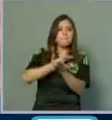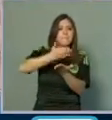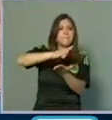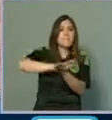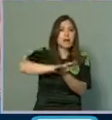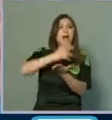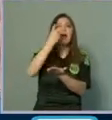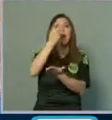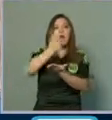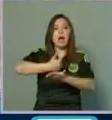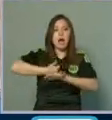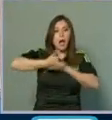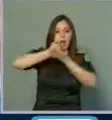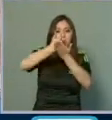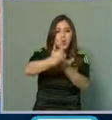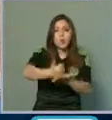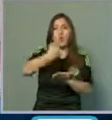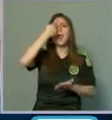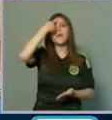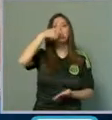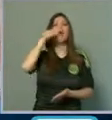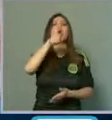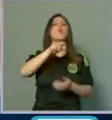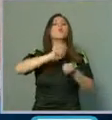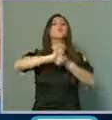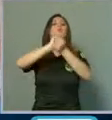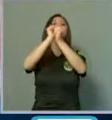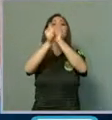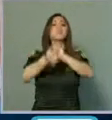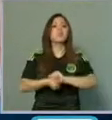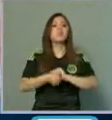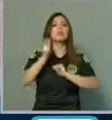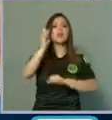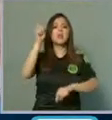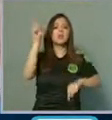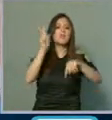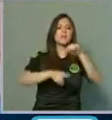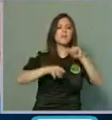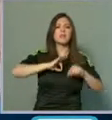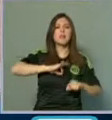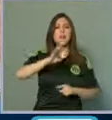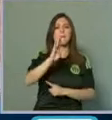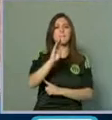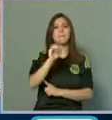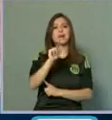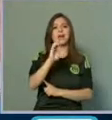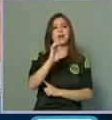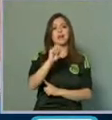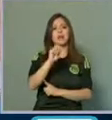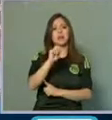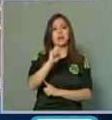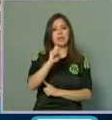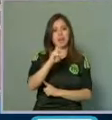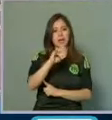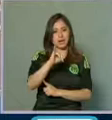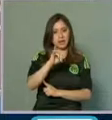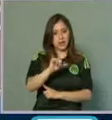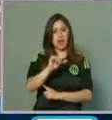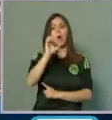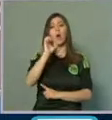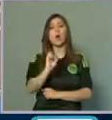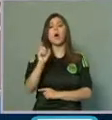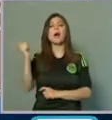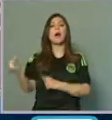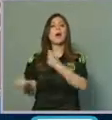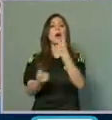ayudar muchísimo en el sentido de que pueda matar alguna bacteria. Pero ojo, si hay una lechuga contaminada, o sea,